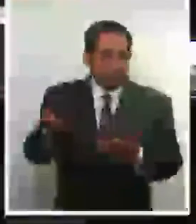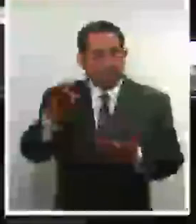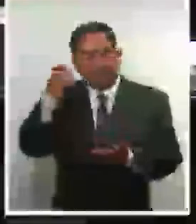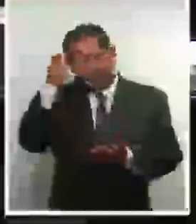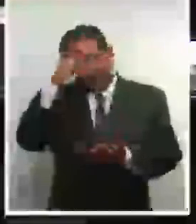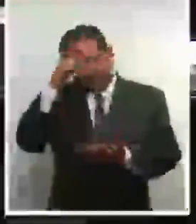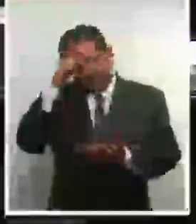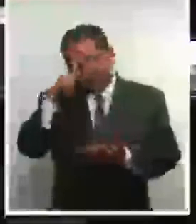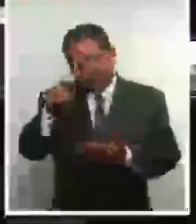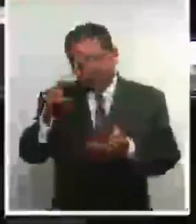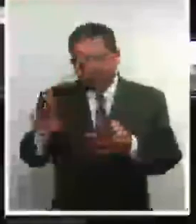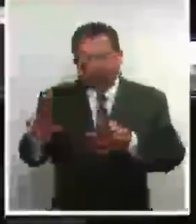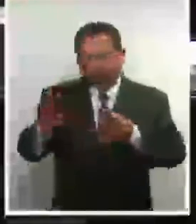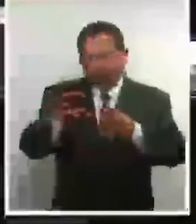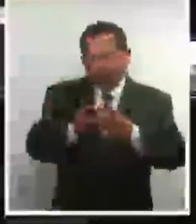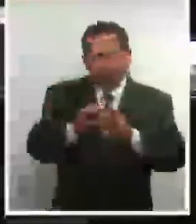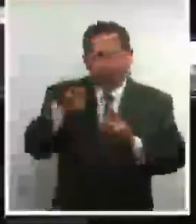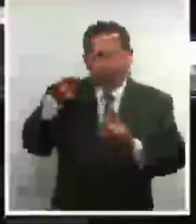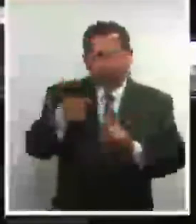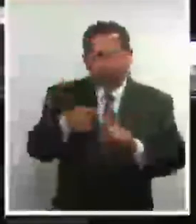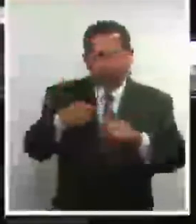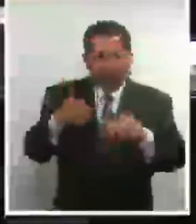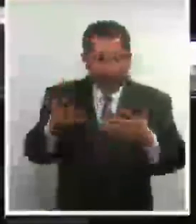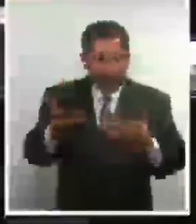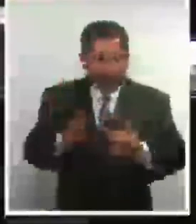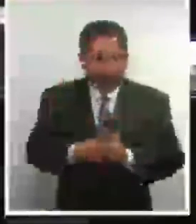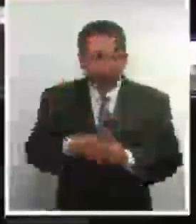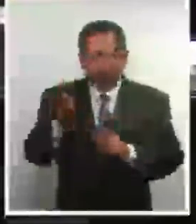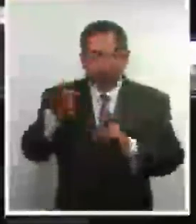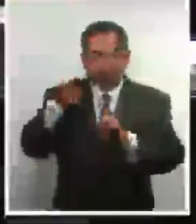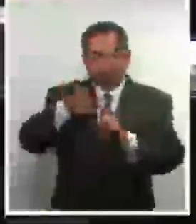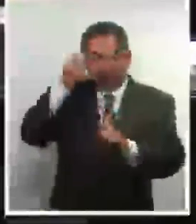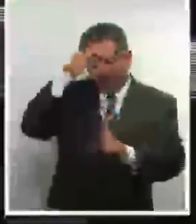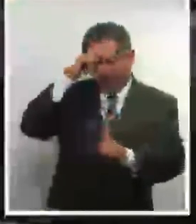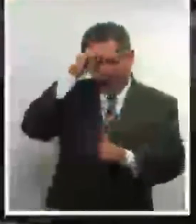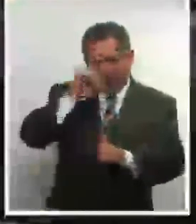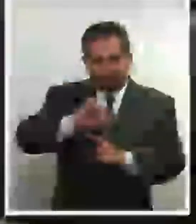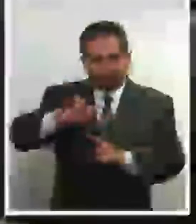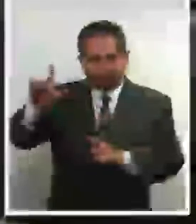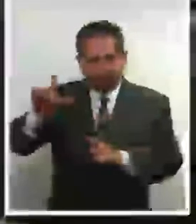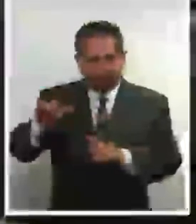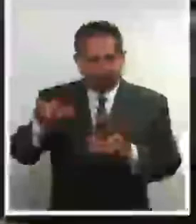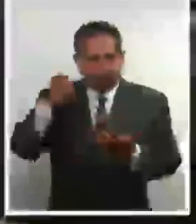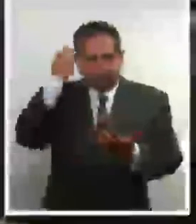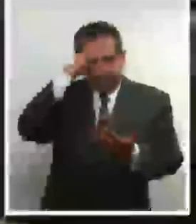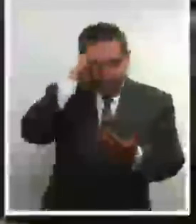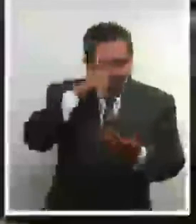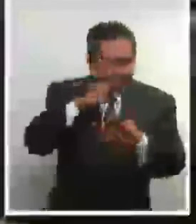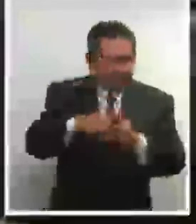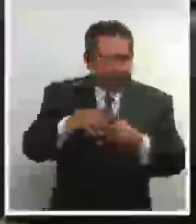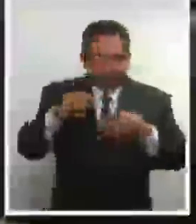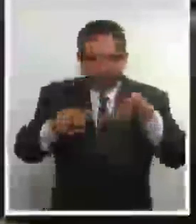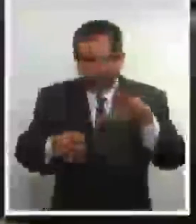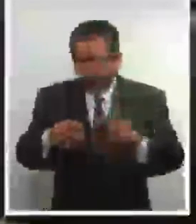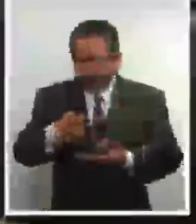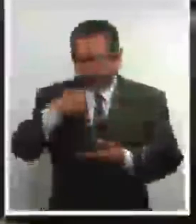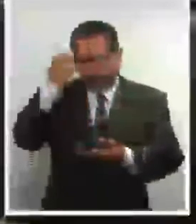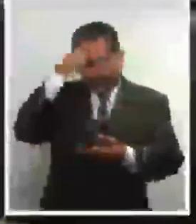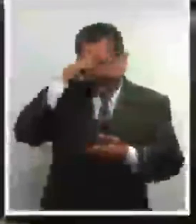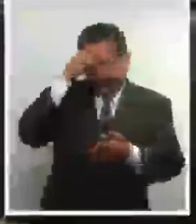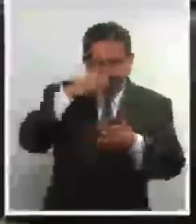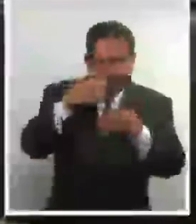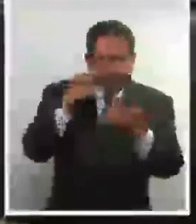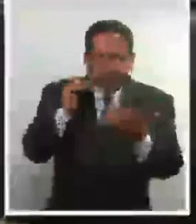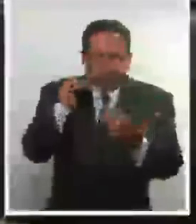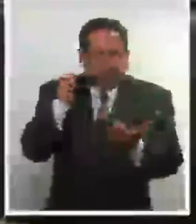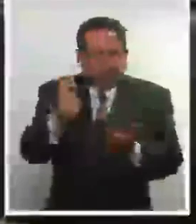no estaría asociada a algo en concreto. No se referiría a experiencia profesional, a experiencia en materia jurídica o experiencia